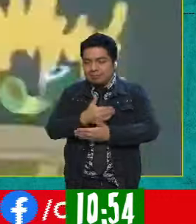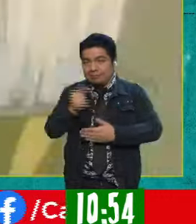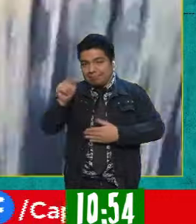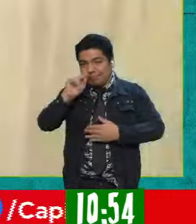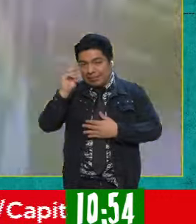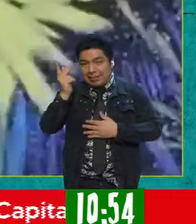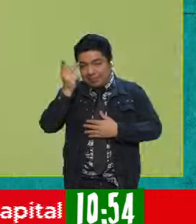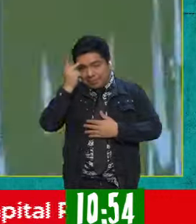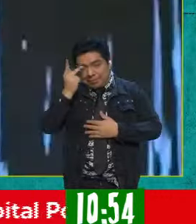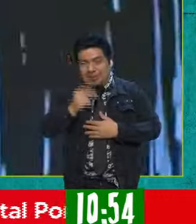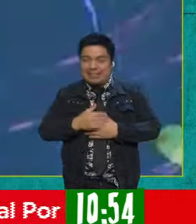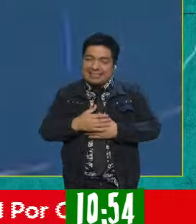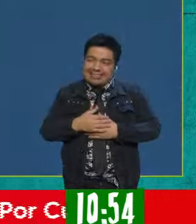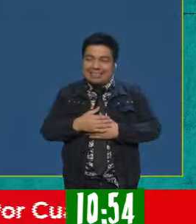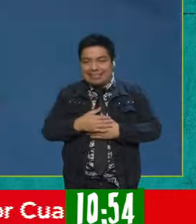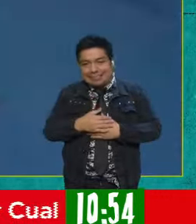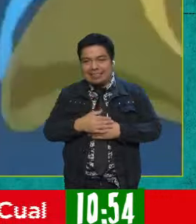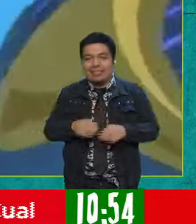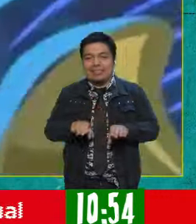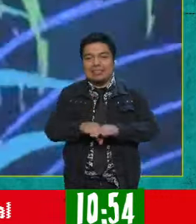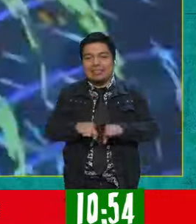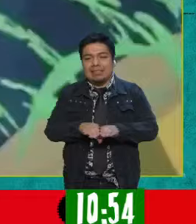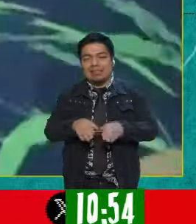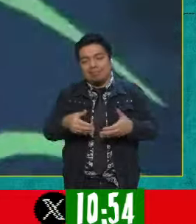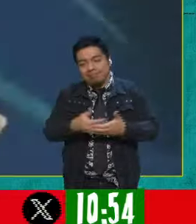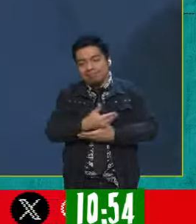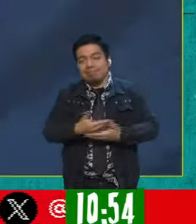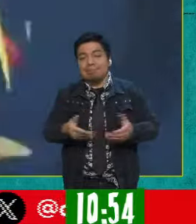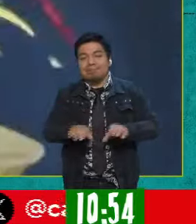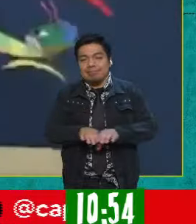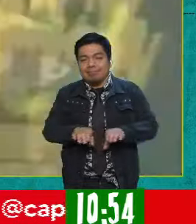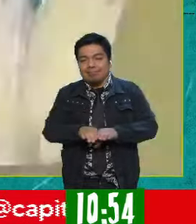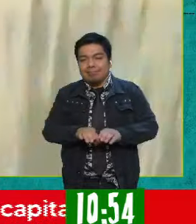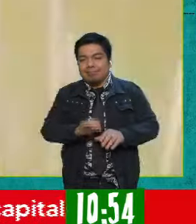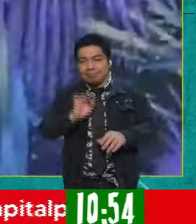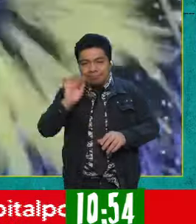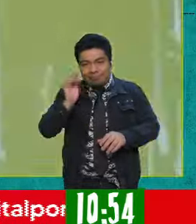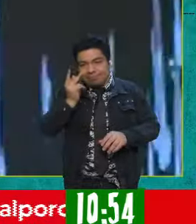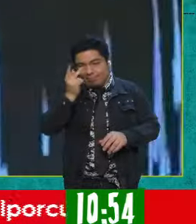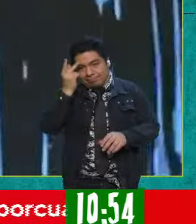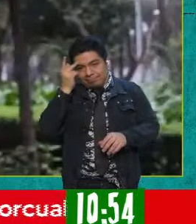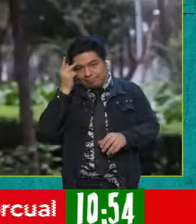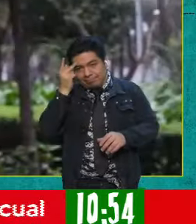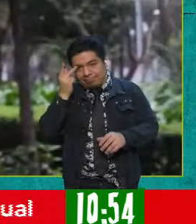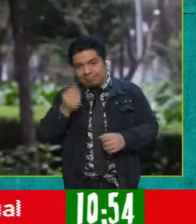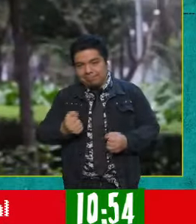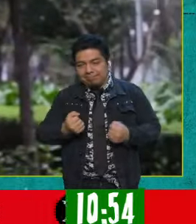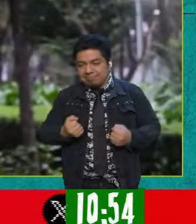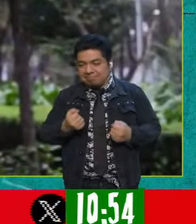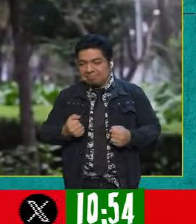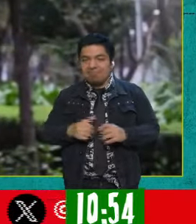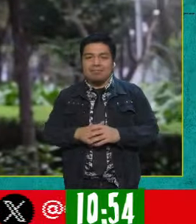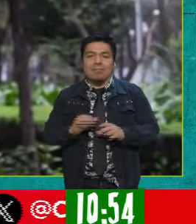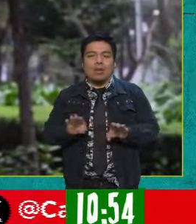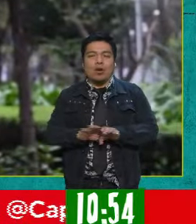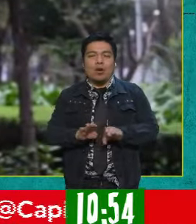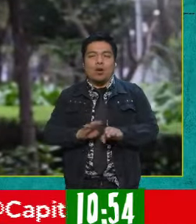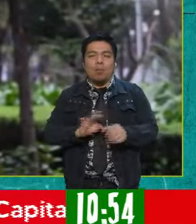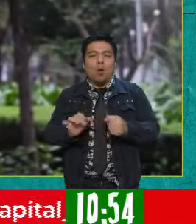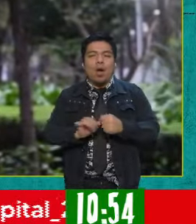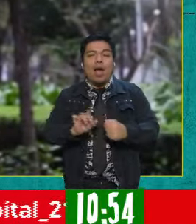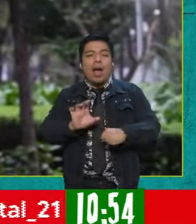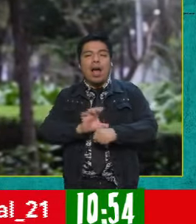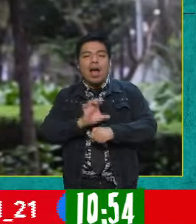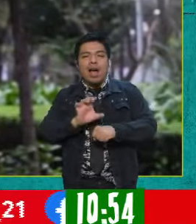entonces, ¿cómo sería? ¿Cómo sería? ¿Qué haría usted? No, línea menos. No, Polanchi tendría que ser así como electrónico. Como algo electrónico. Po,